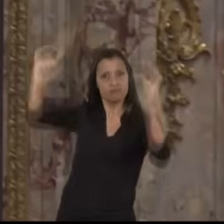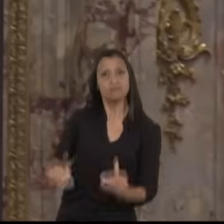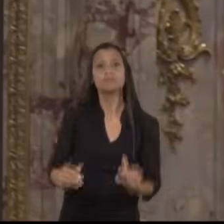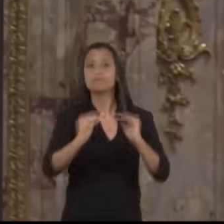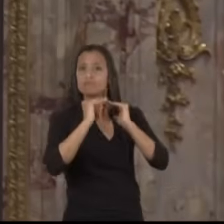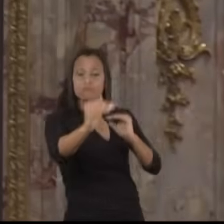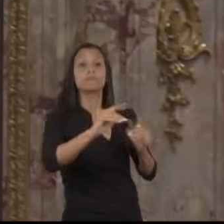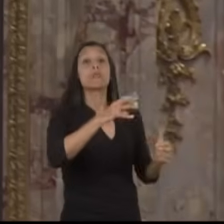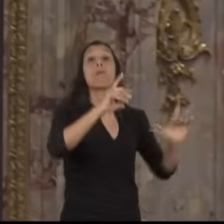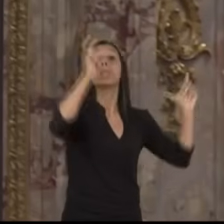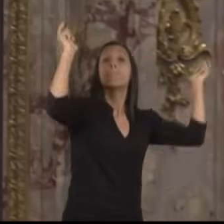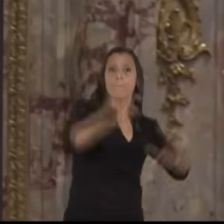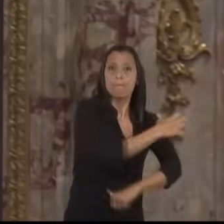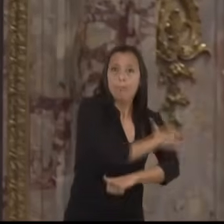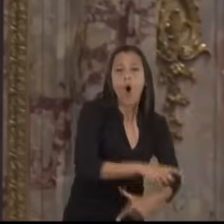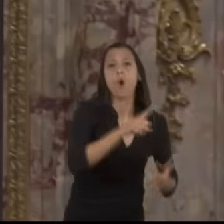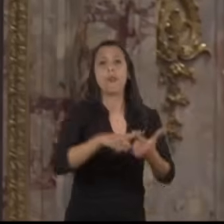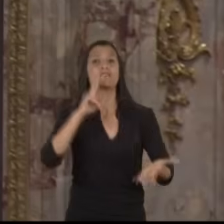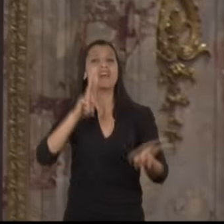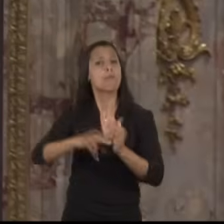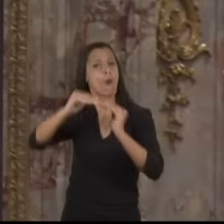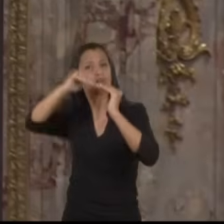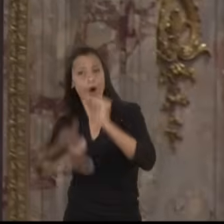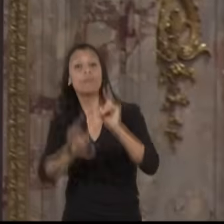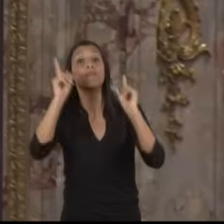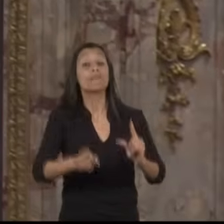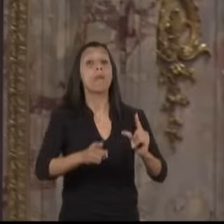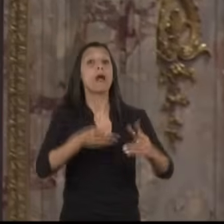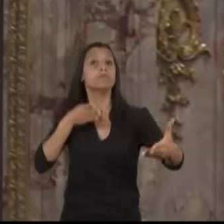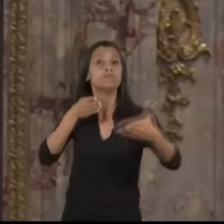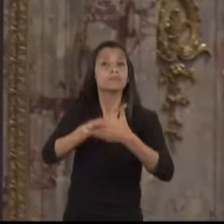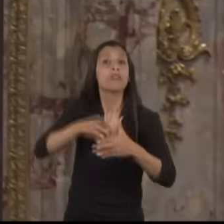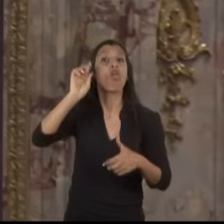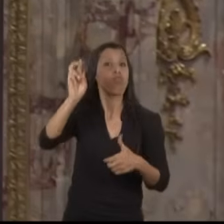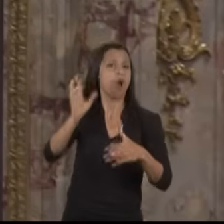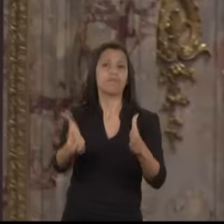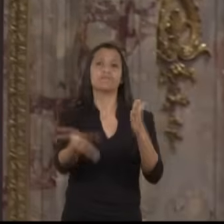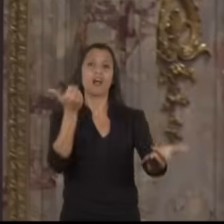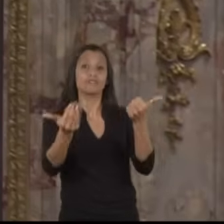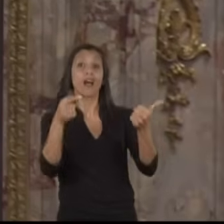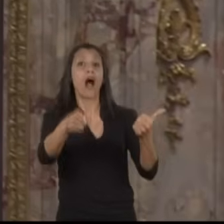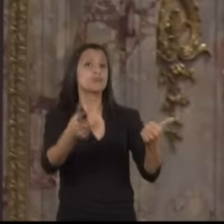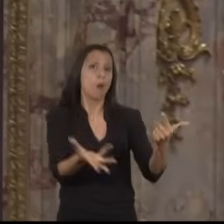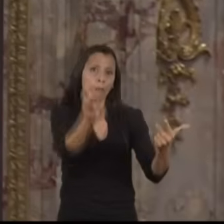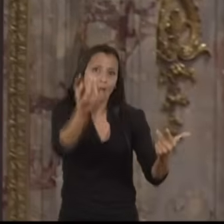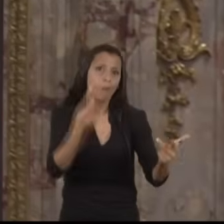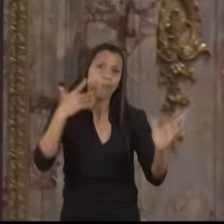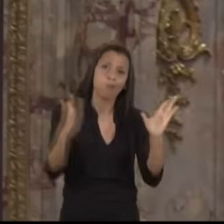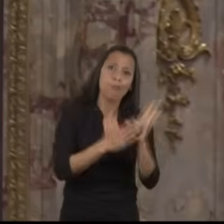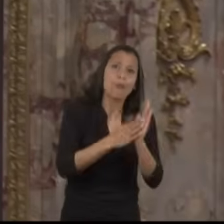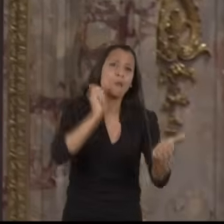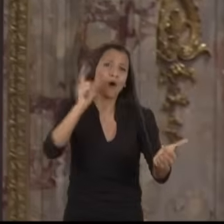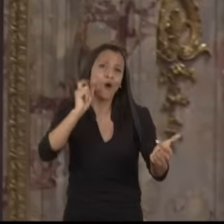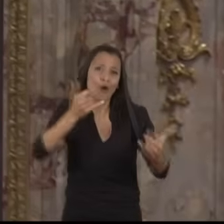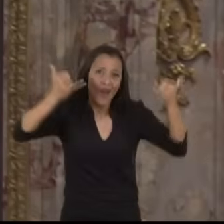la pobreza, la baja de los impuestos y la salida del cepo como grandes logros porque efectivamente lo son.